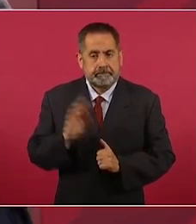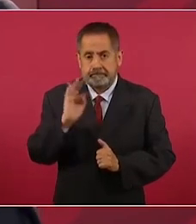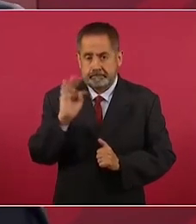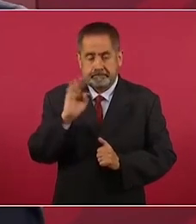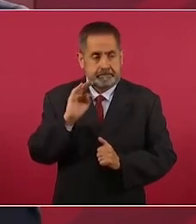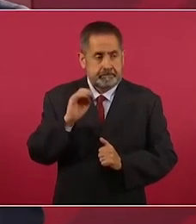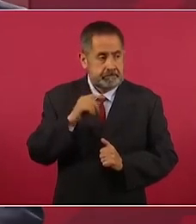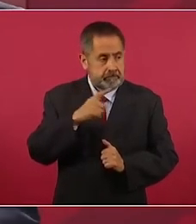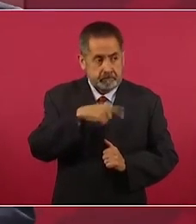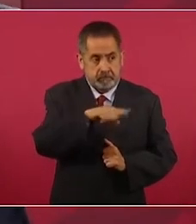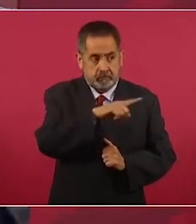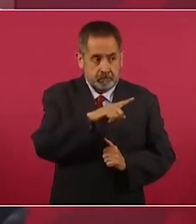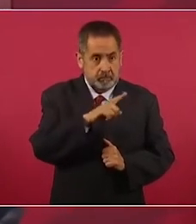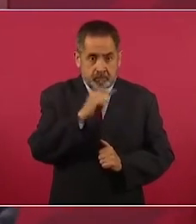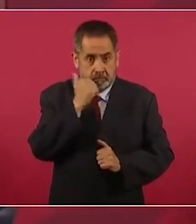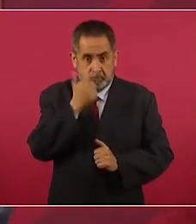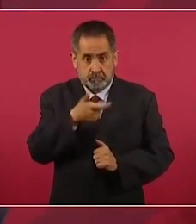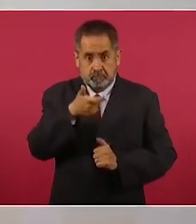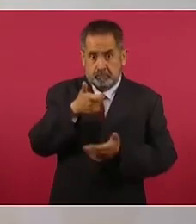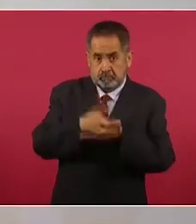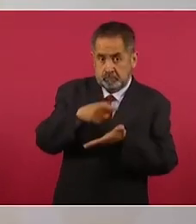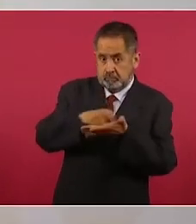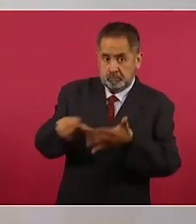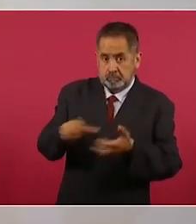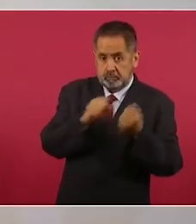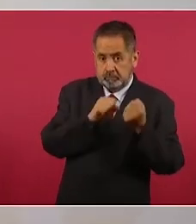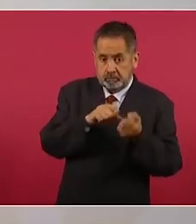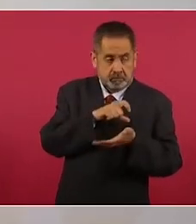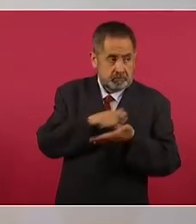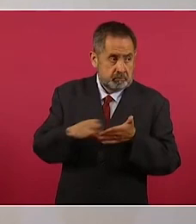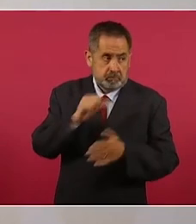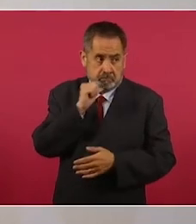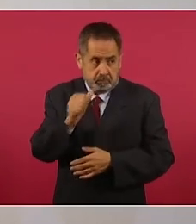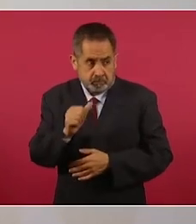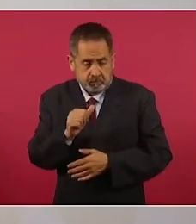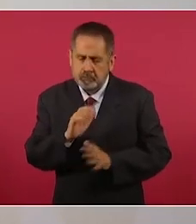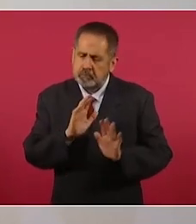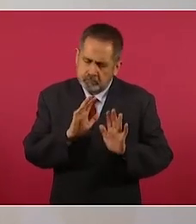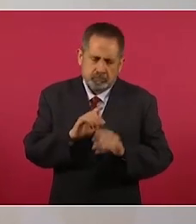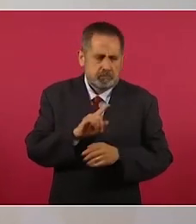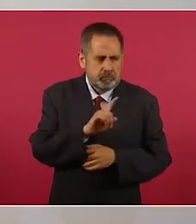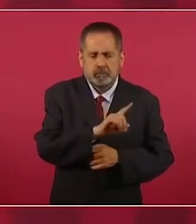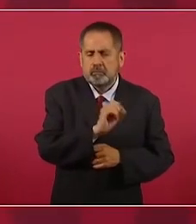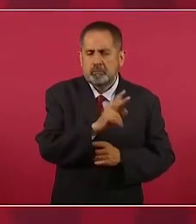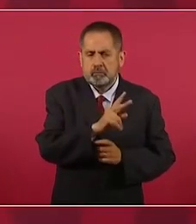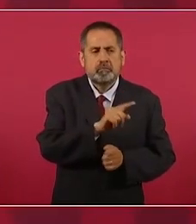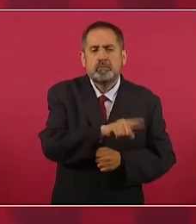ellos no quieren participar, entonces